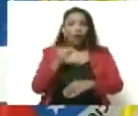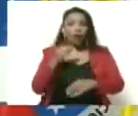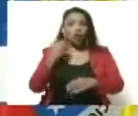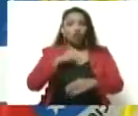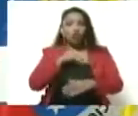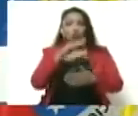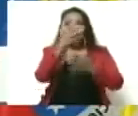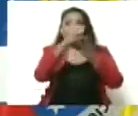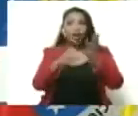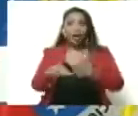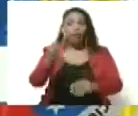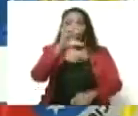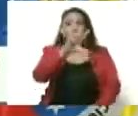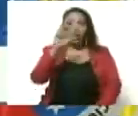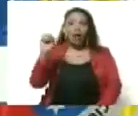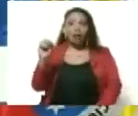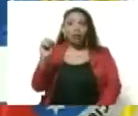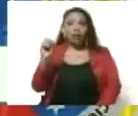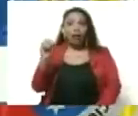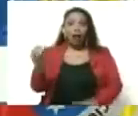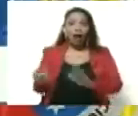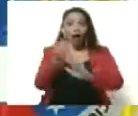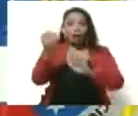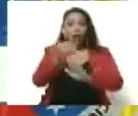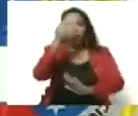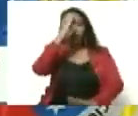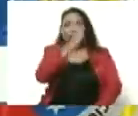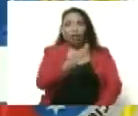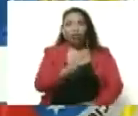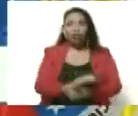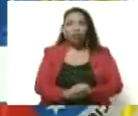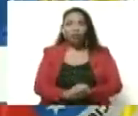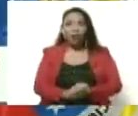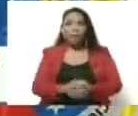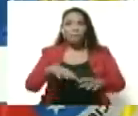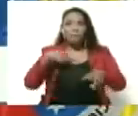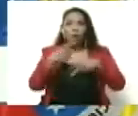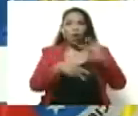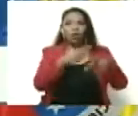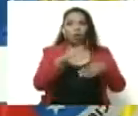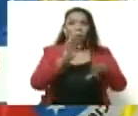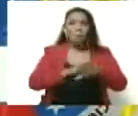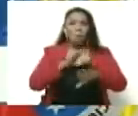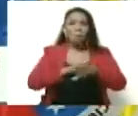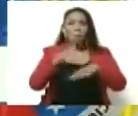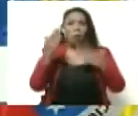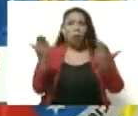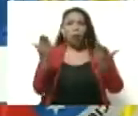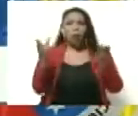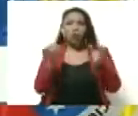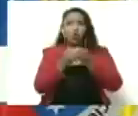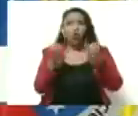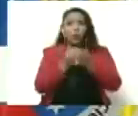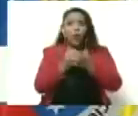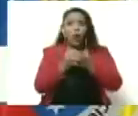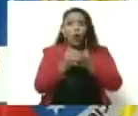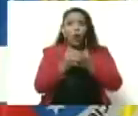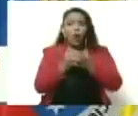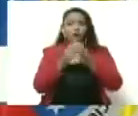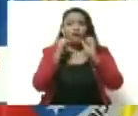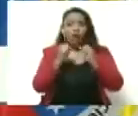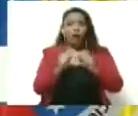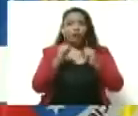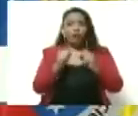caracterizado más de 30 ataques directos producidos por grupos reaccionarios